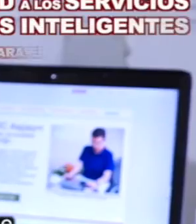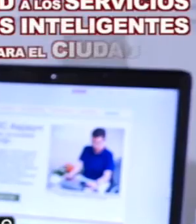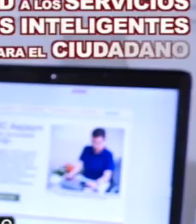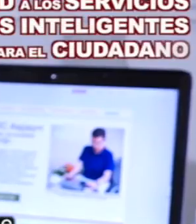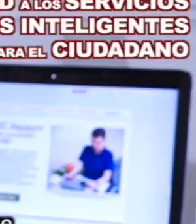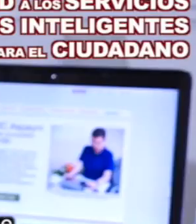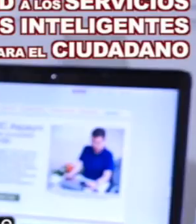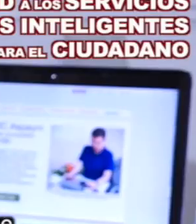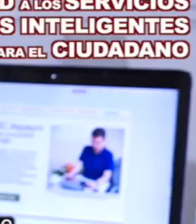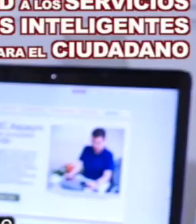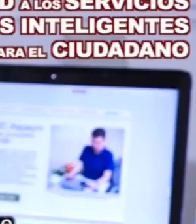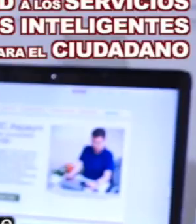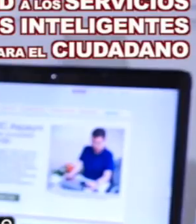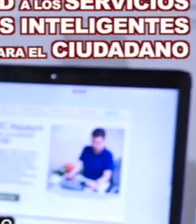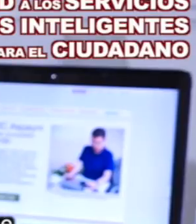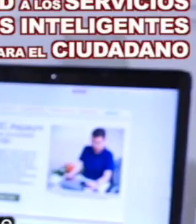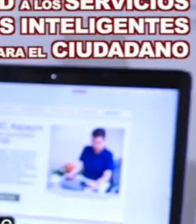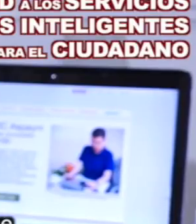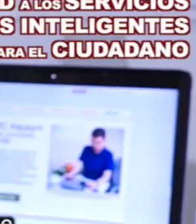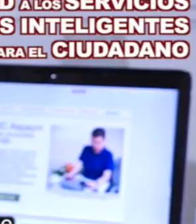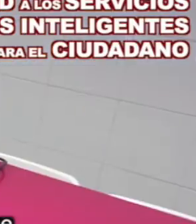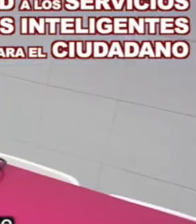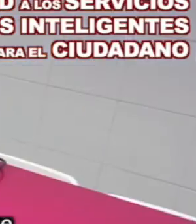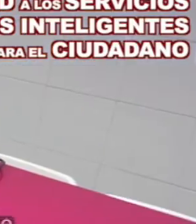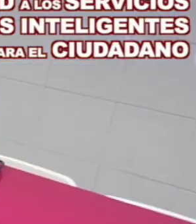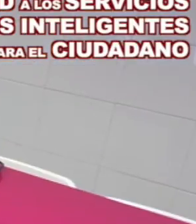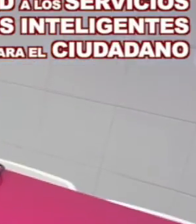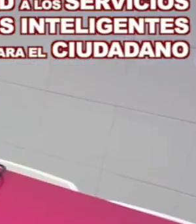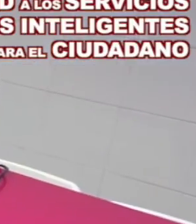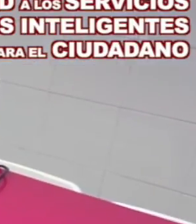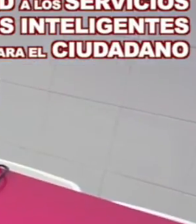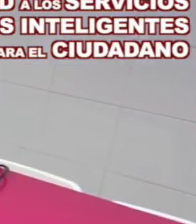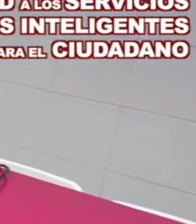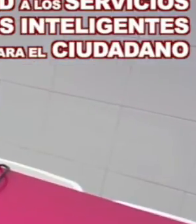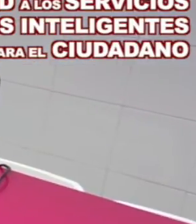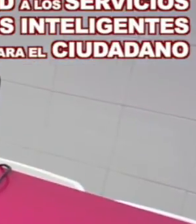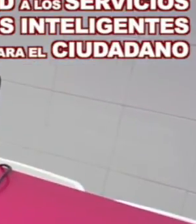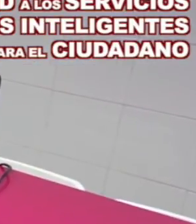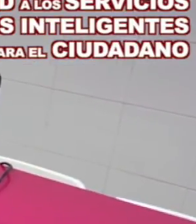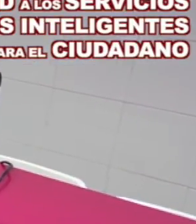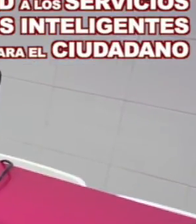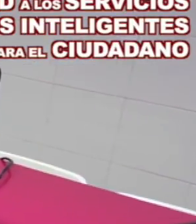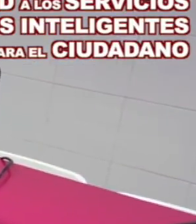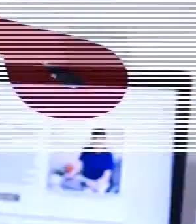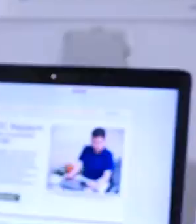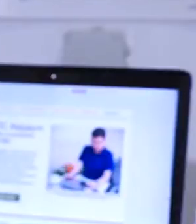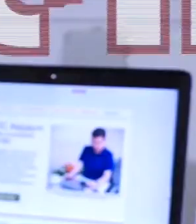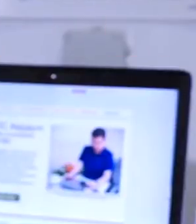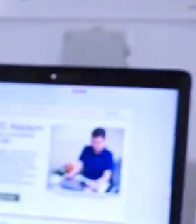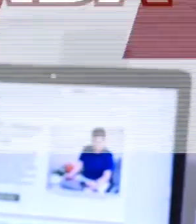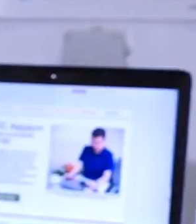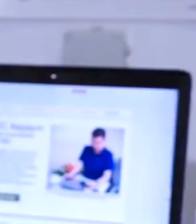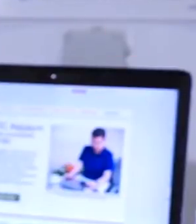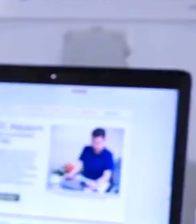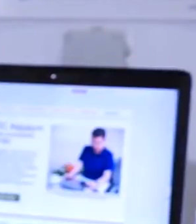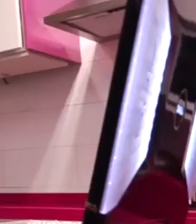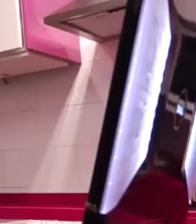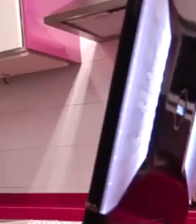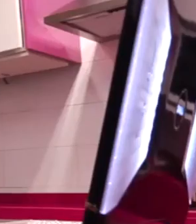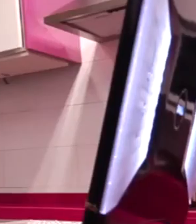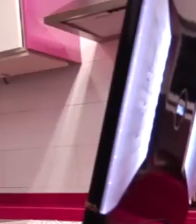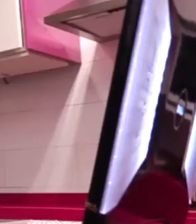GasPain es una plataforma que permite realizar los servicios telemáticos de la Administración Pública Española de una forma accesible, fácil y